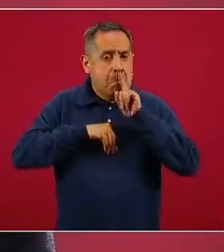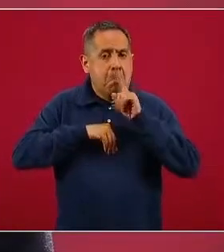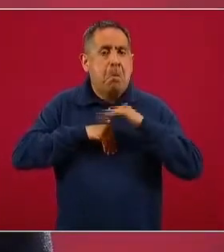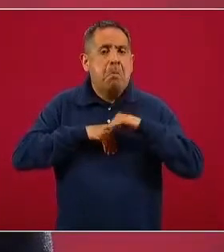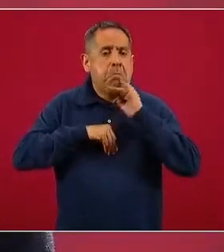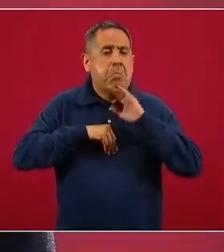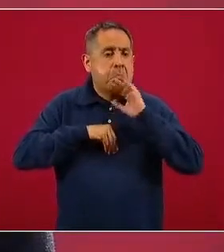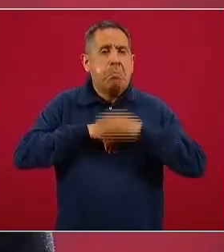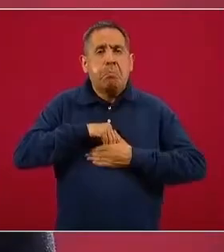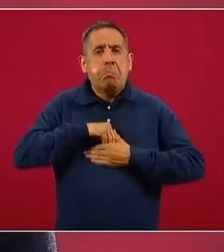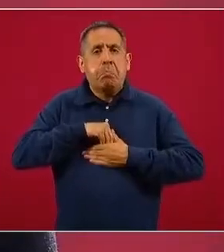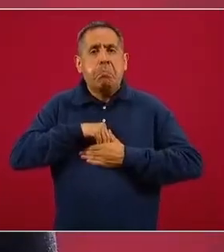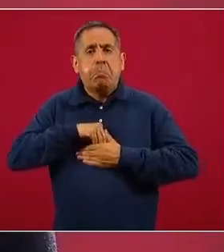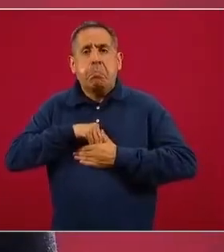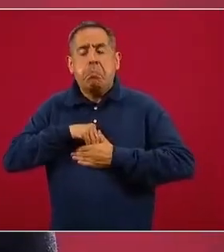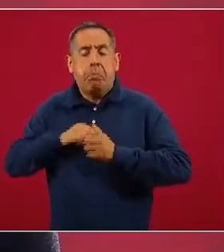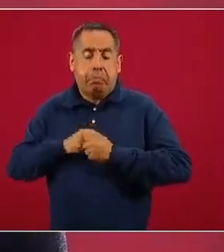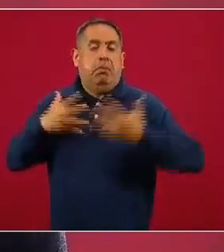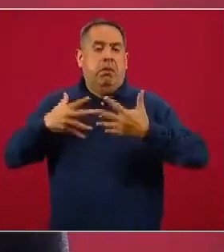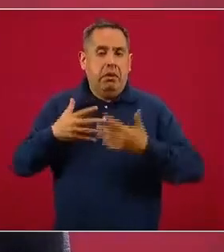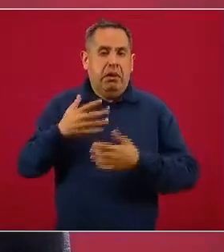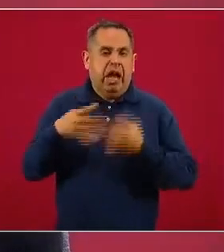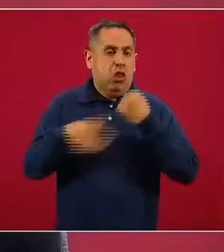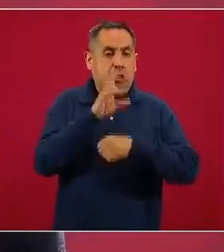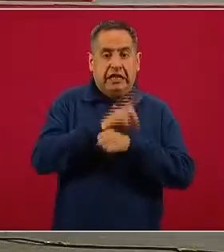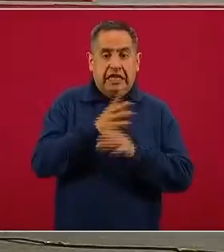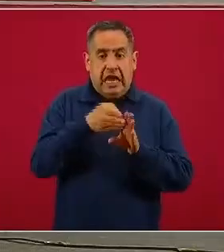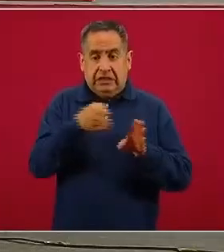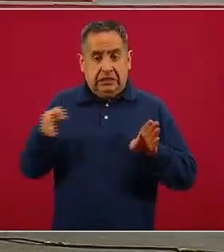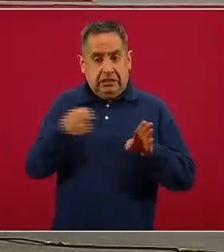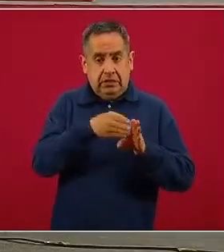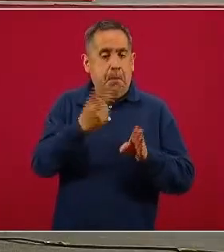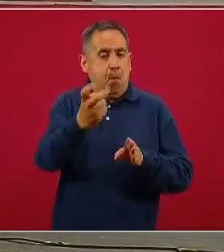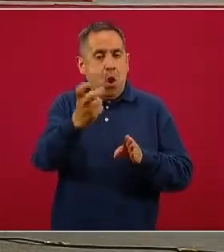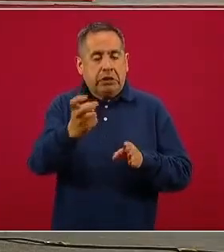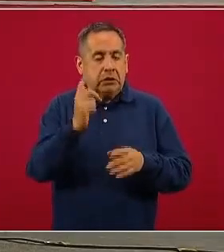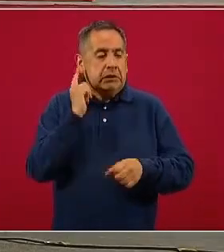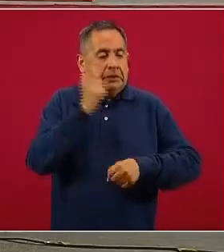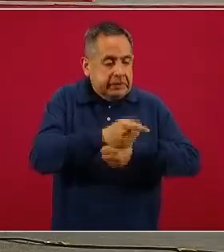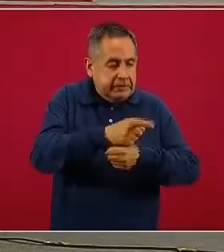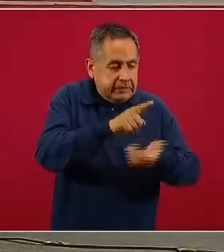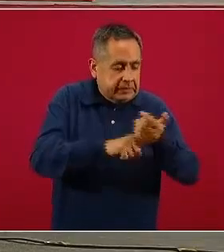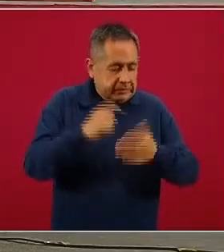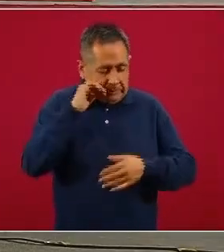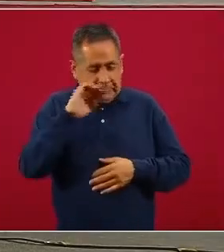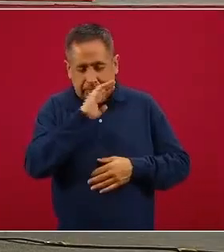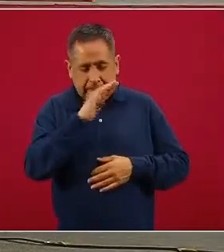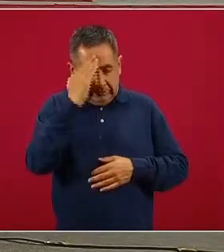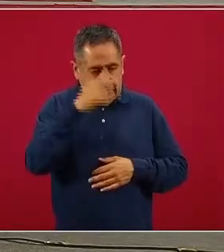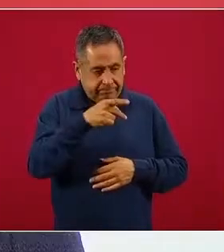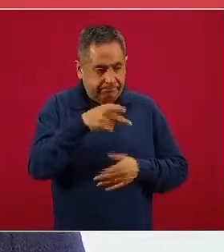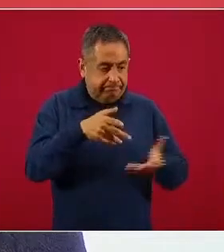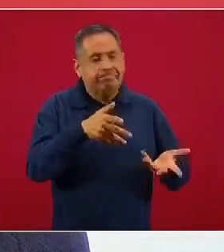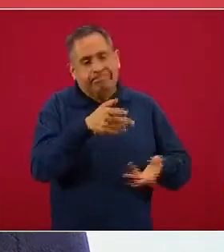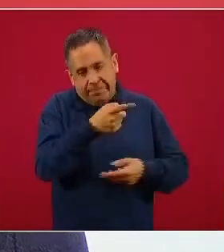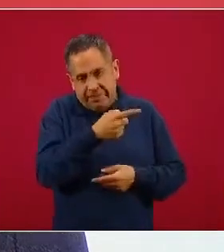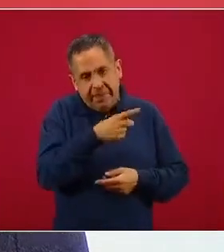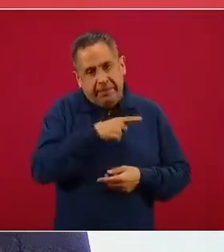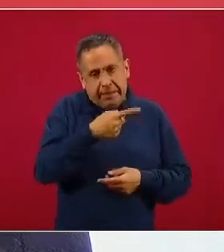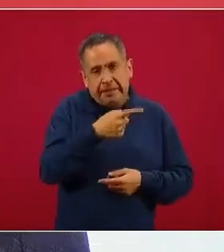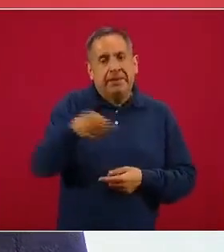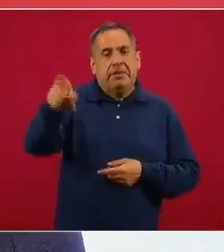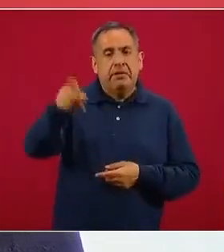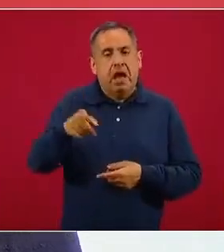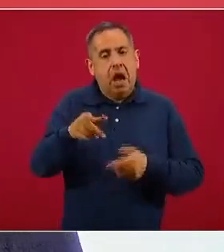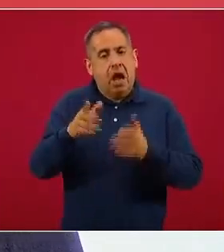persona positiva sin síntomas, es por eso la indicación de que esta persona debe de ir a resguardo, porque en